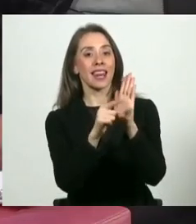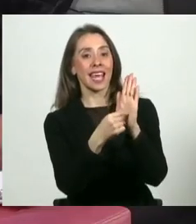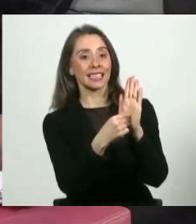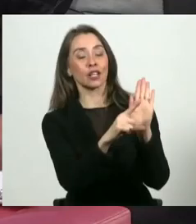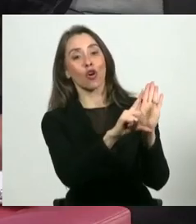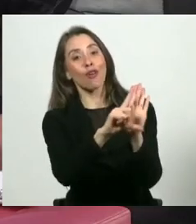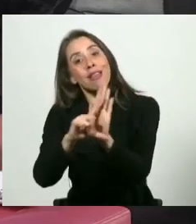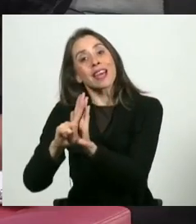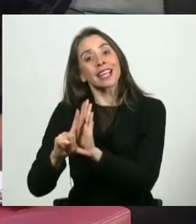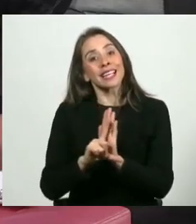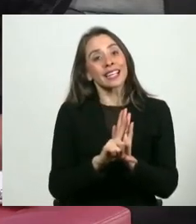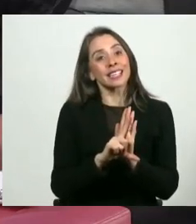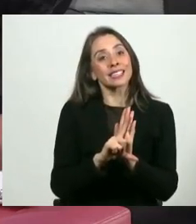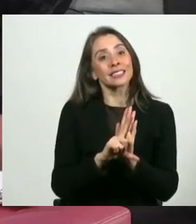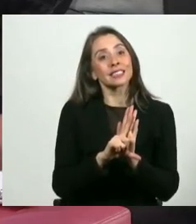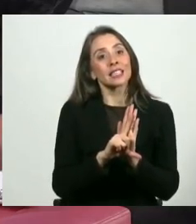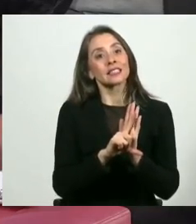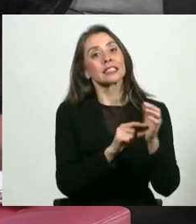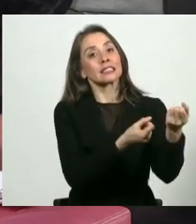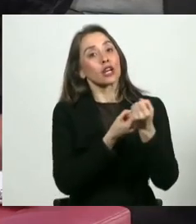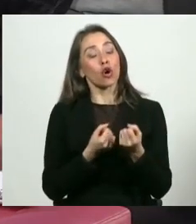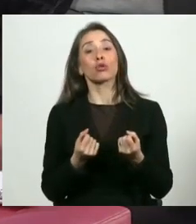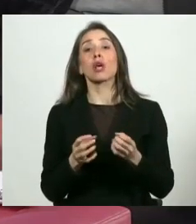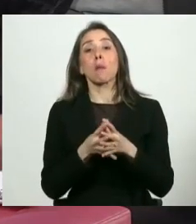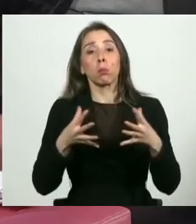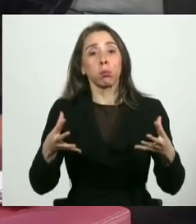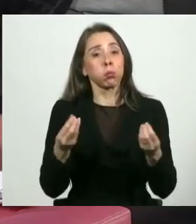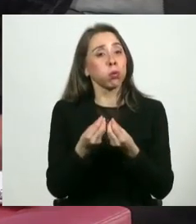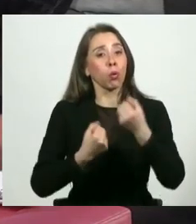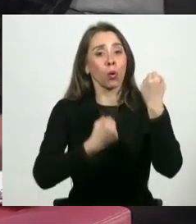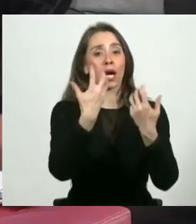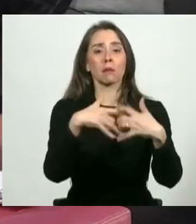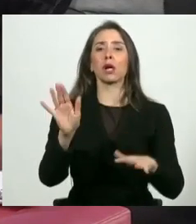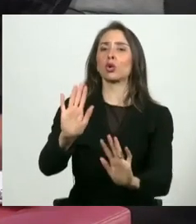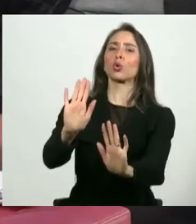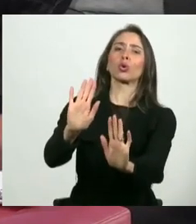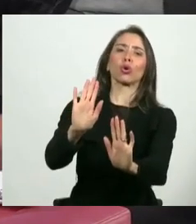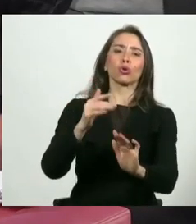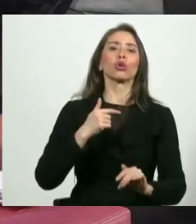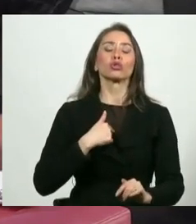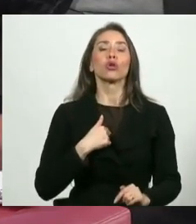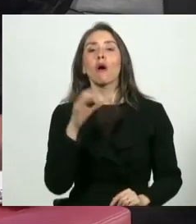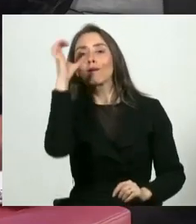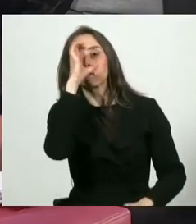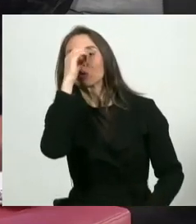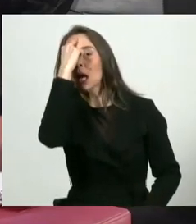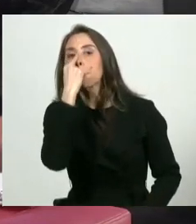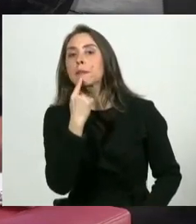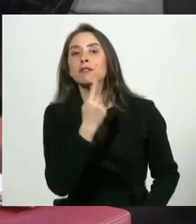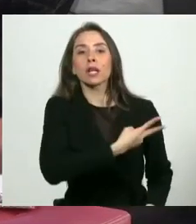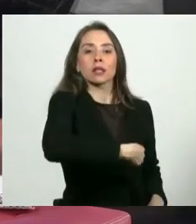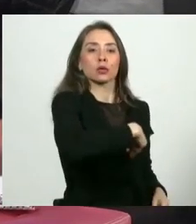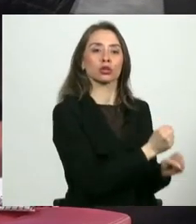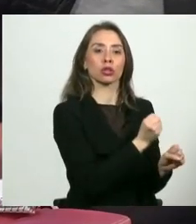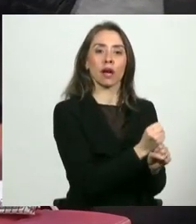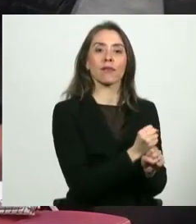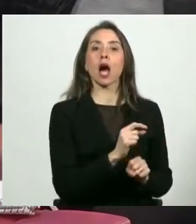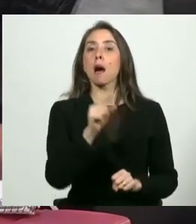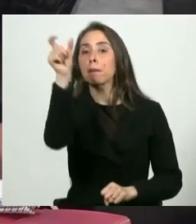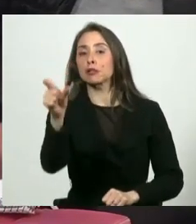legislaciones nos pueden ganar en contra. Hay mucha empresa también que dice, no, nosotros estamos subiendo el perfil de nuestros trabajadores. Aquí no puede